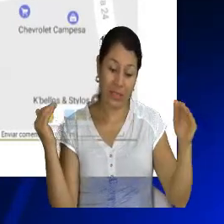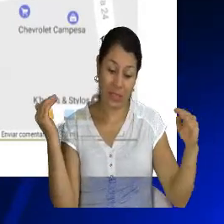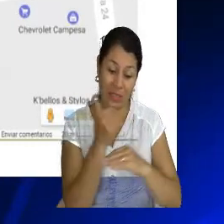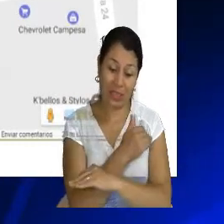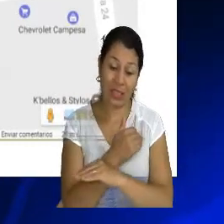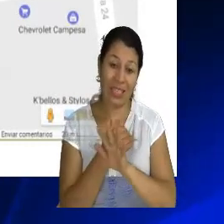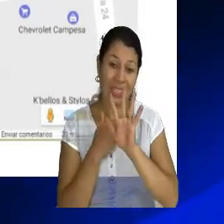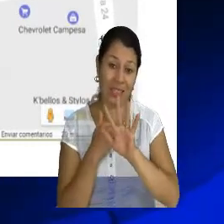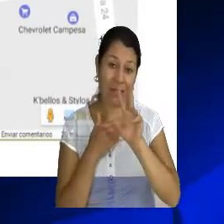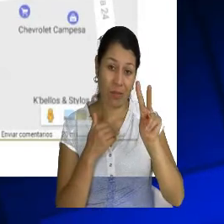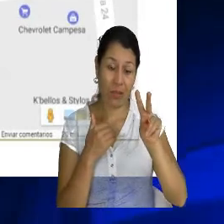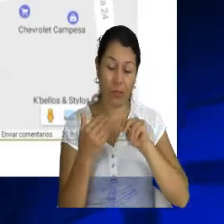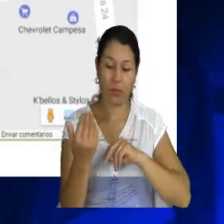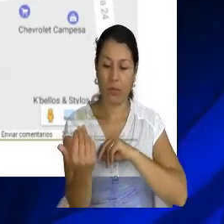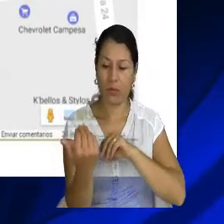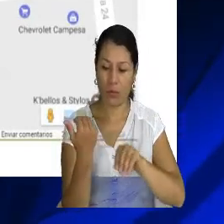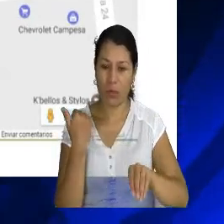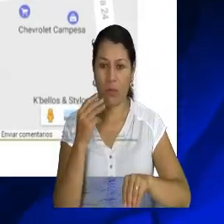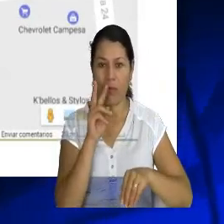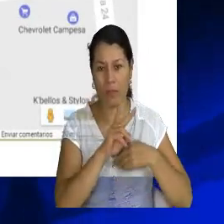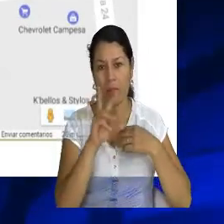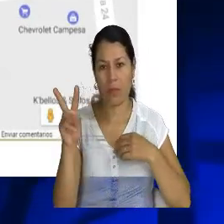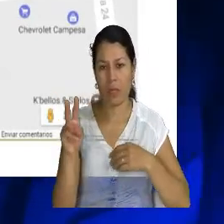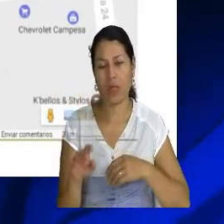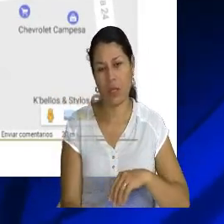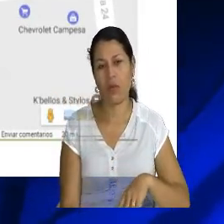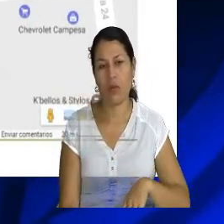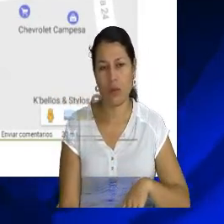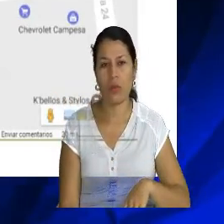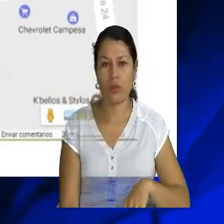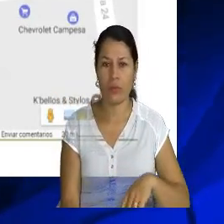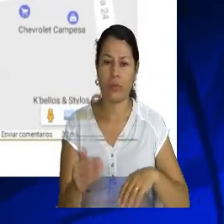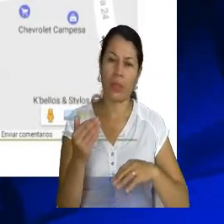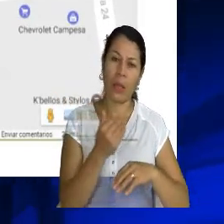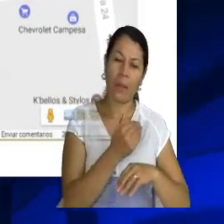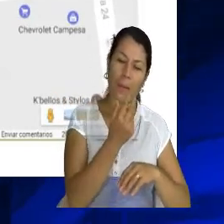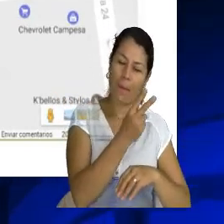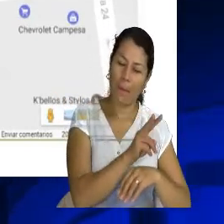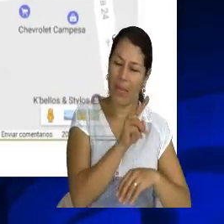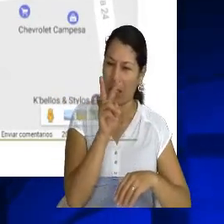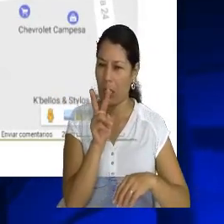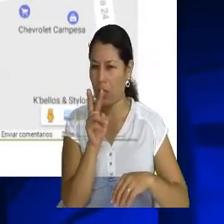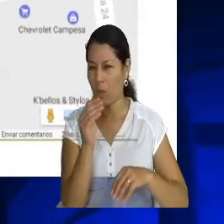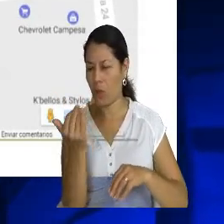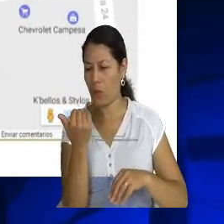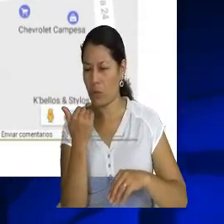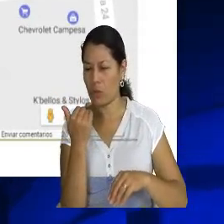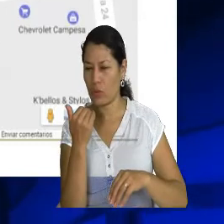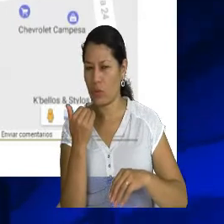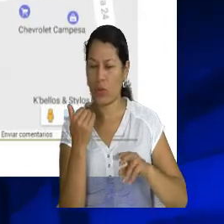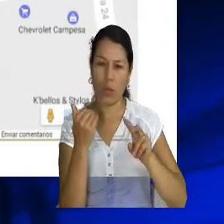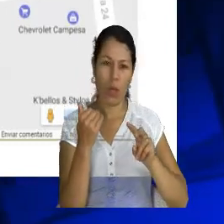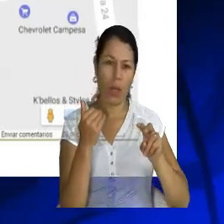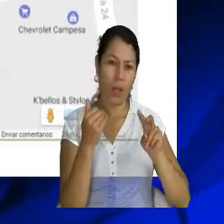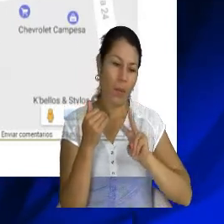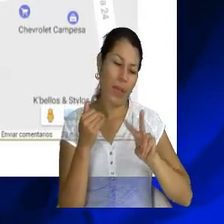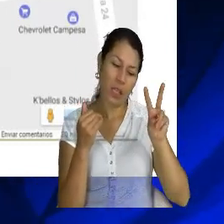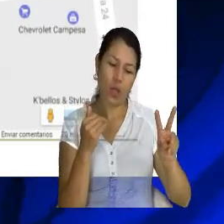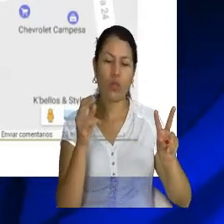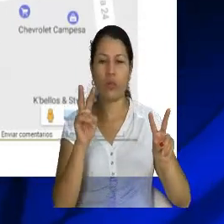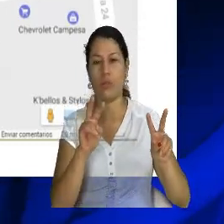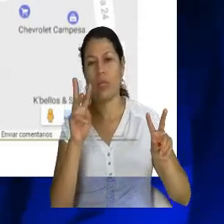con 22, sí. Esa cuadra ahí entre la 22 y la 21, ¿cierto? Por San Vicente Paul. Y 23, 22, 22 y 23. San